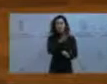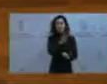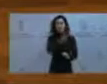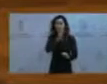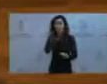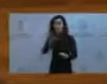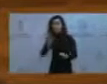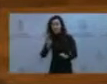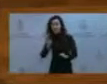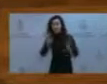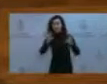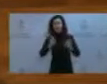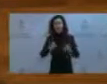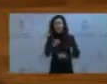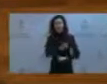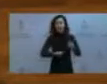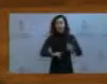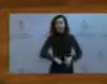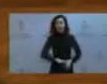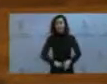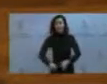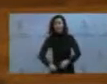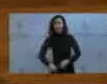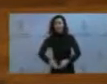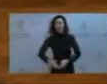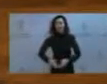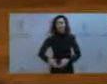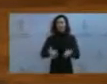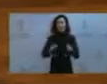430 colelitiasis o vesículas biliares,